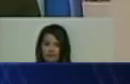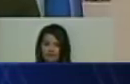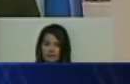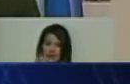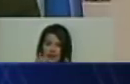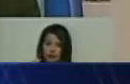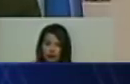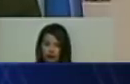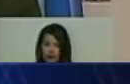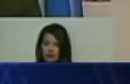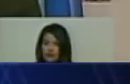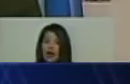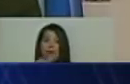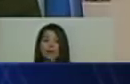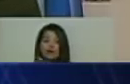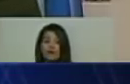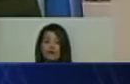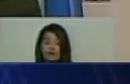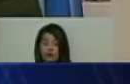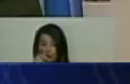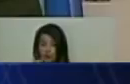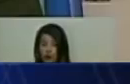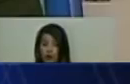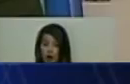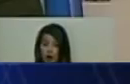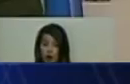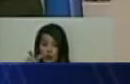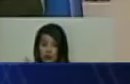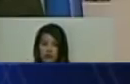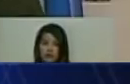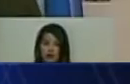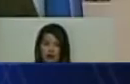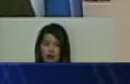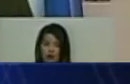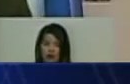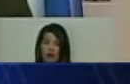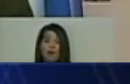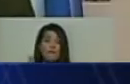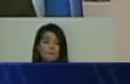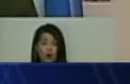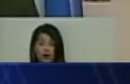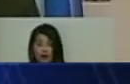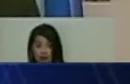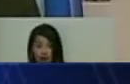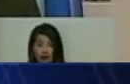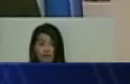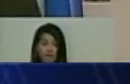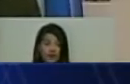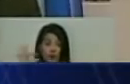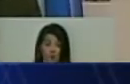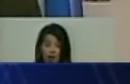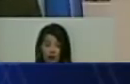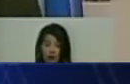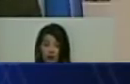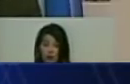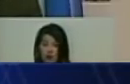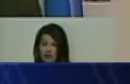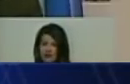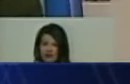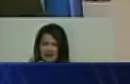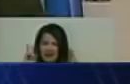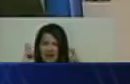de ciudadanos del estado Zulia contra este ciudadano por hechos vinculados al marco